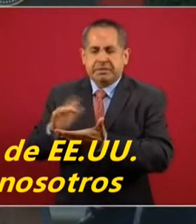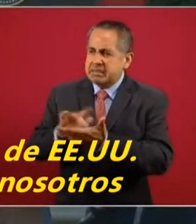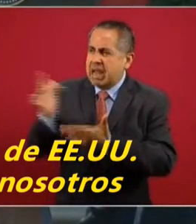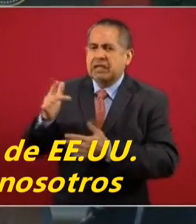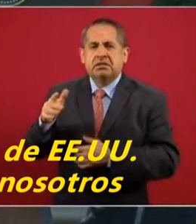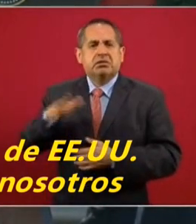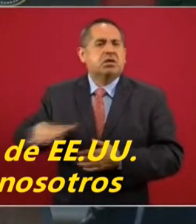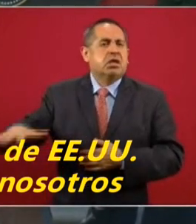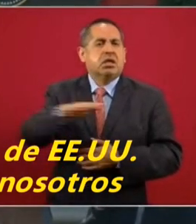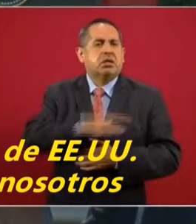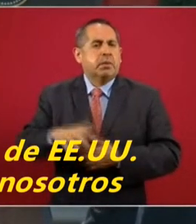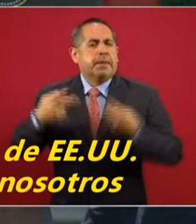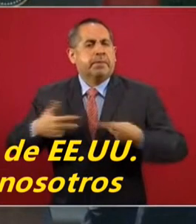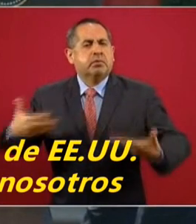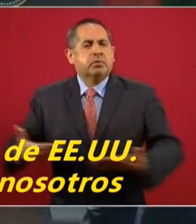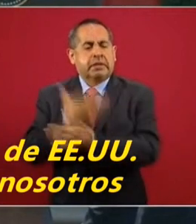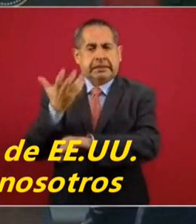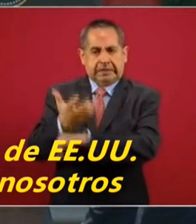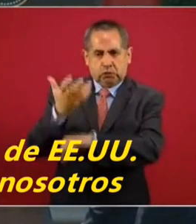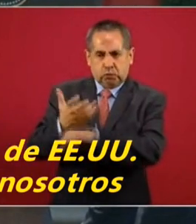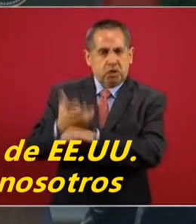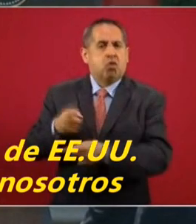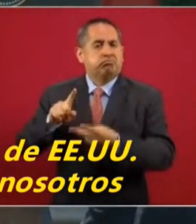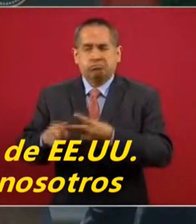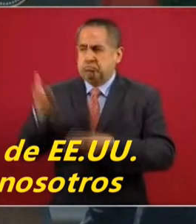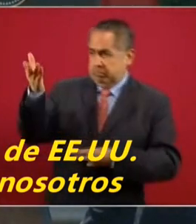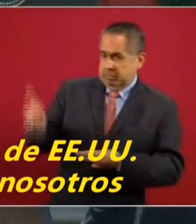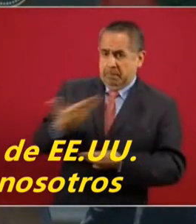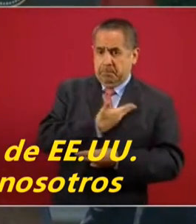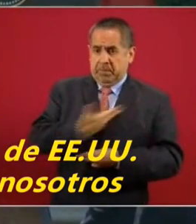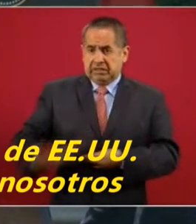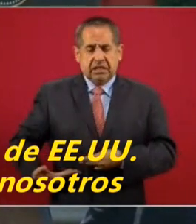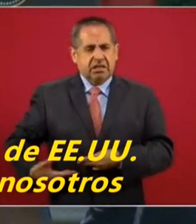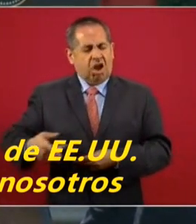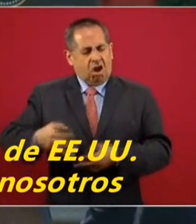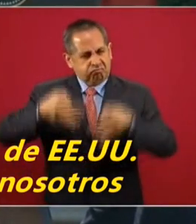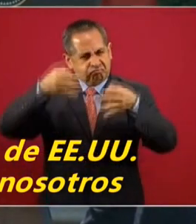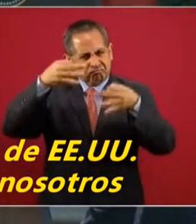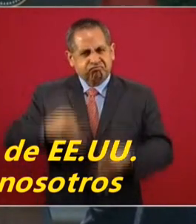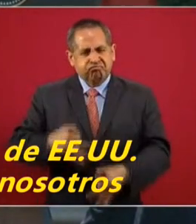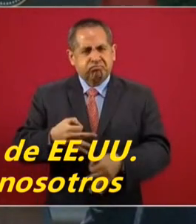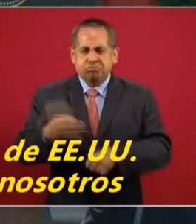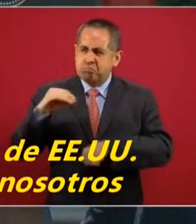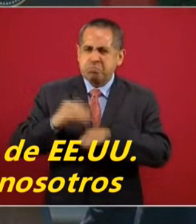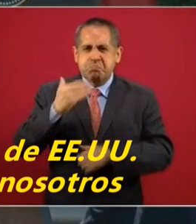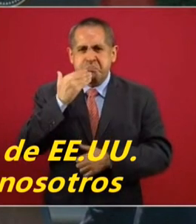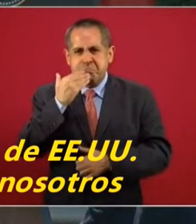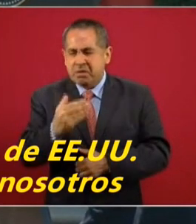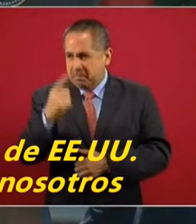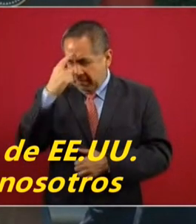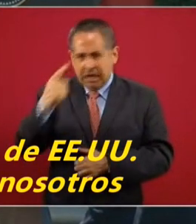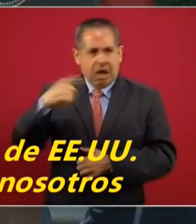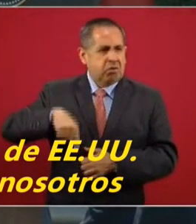para expresar al pueblo de Estados Unidos que su presidente se ha